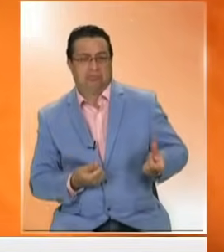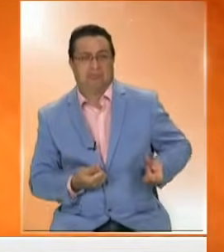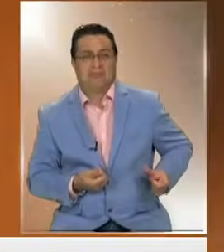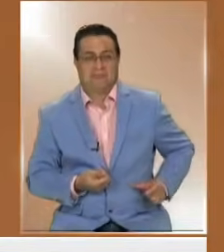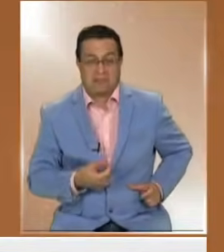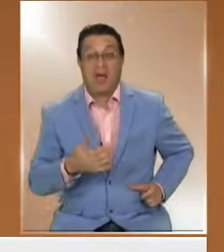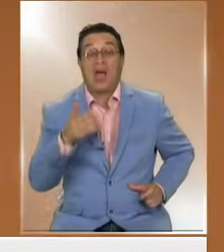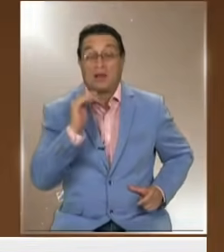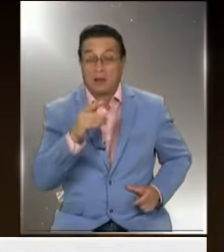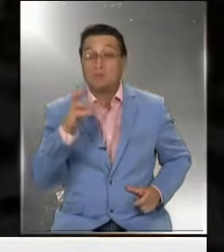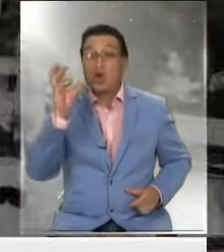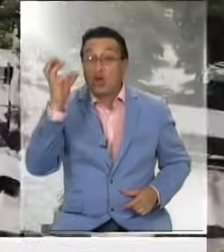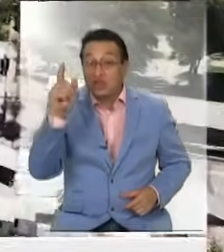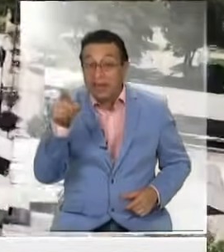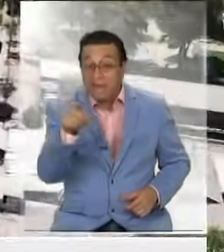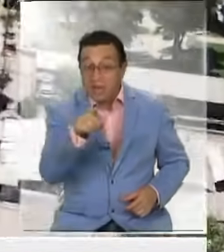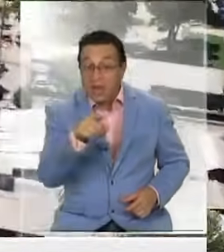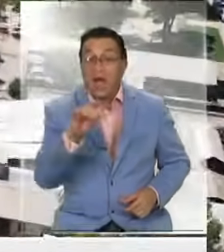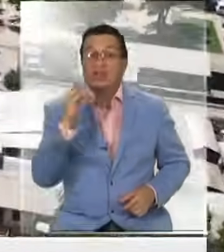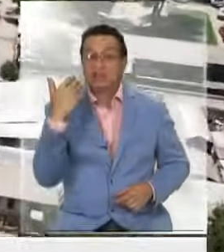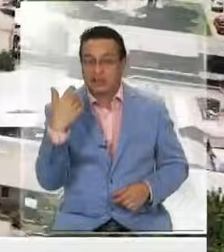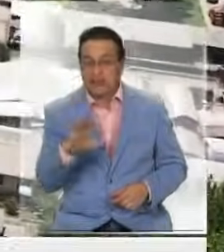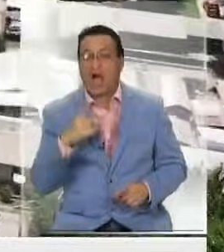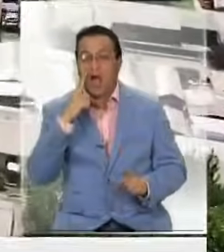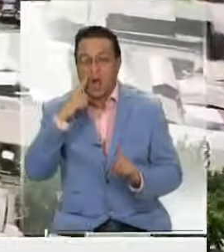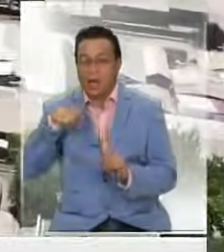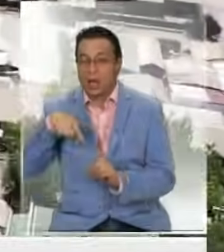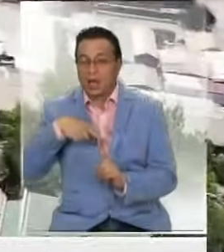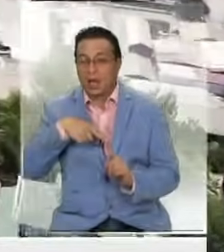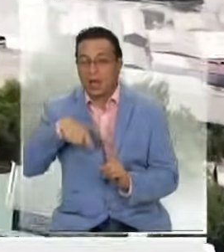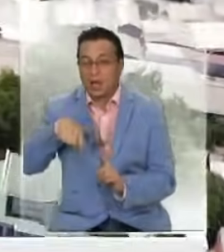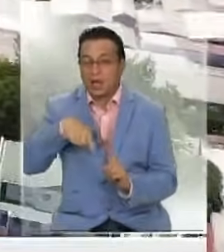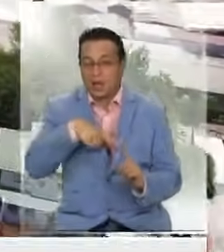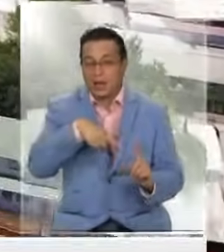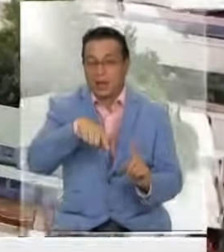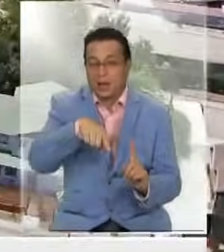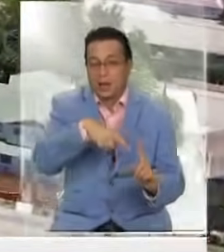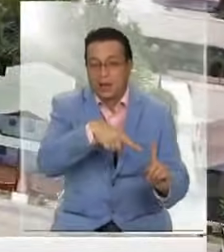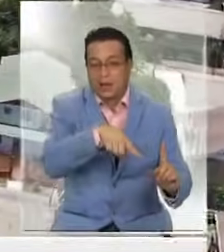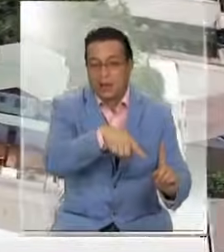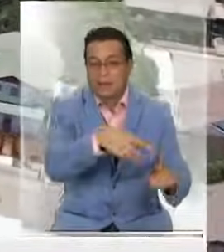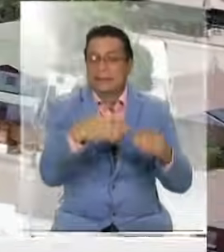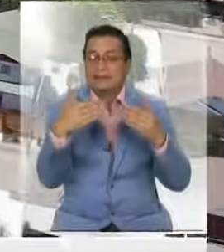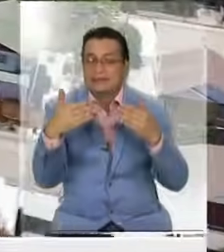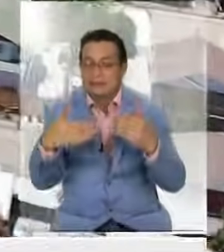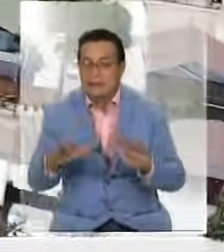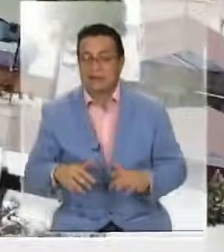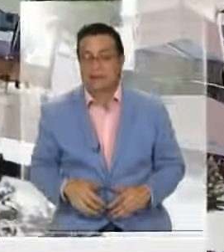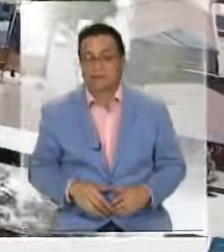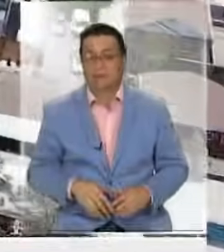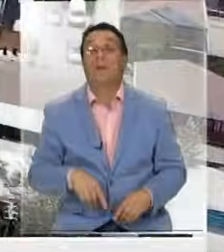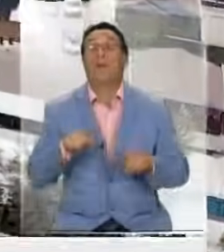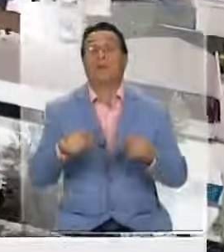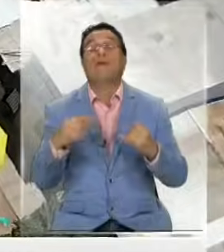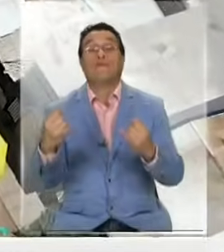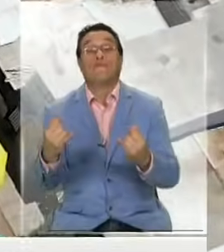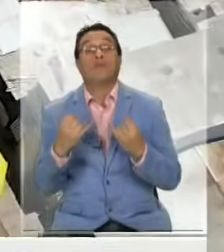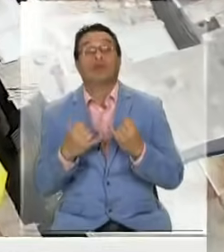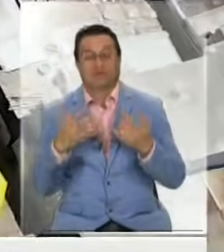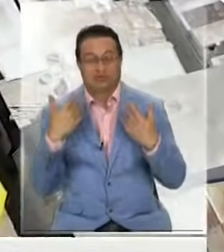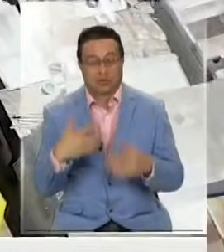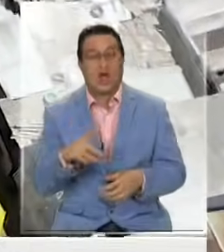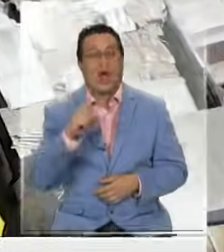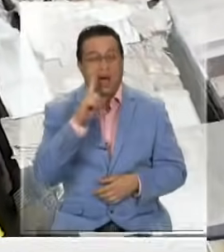eso sí no sabían es que ya estaban siendo observados. Se mantenía la información de que se